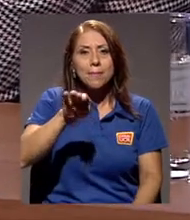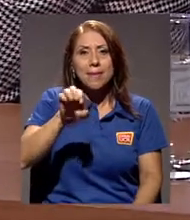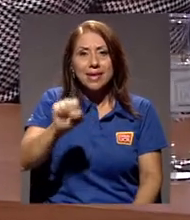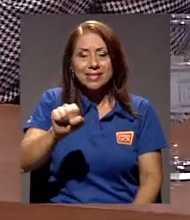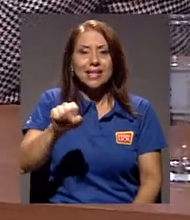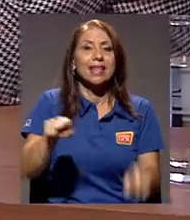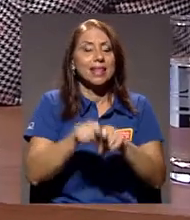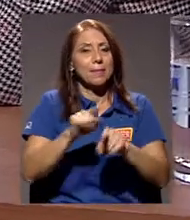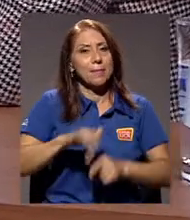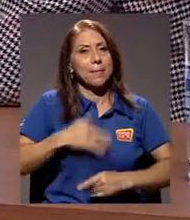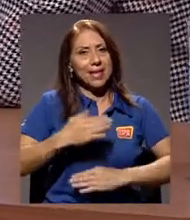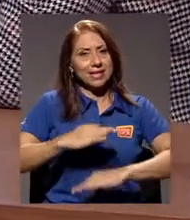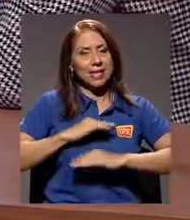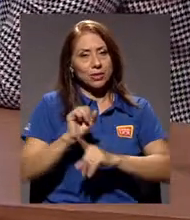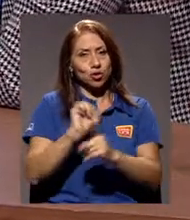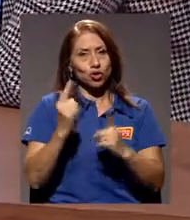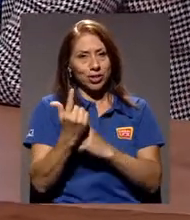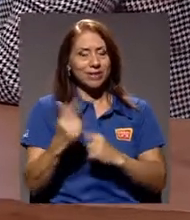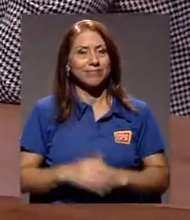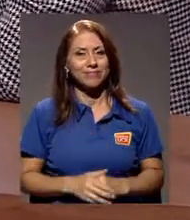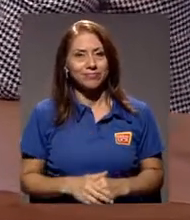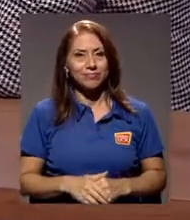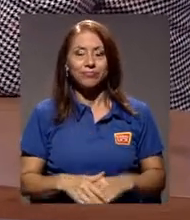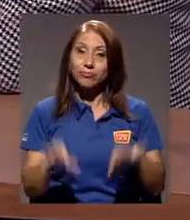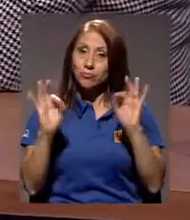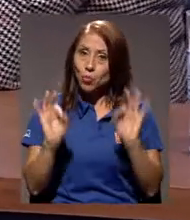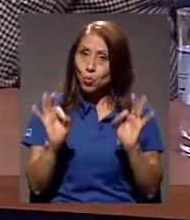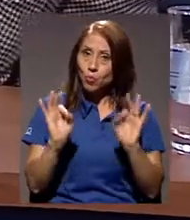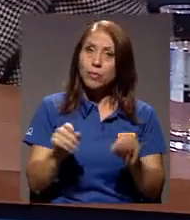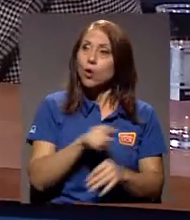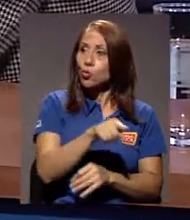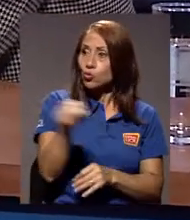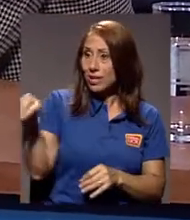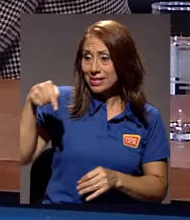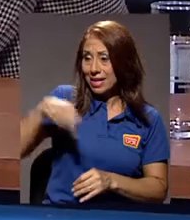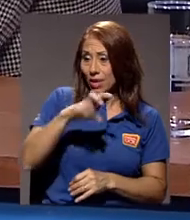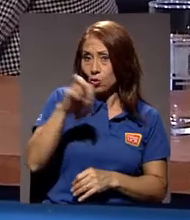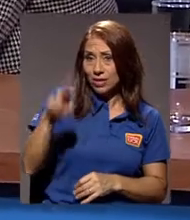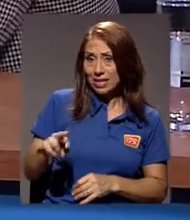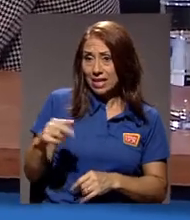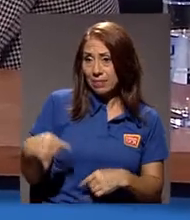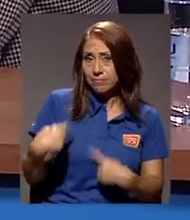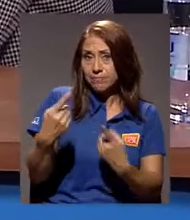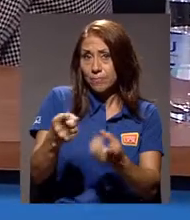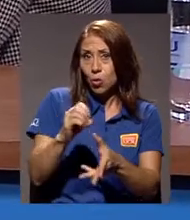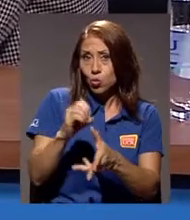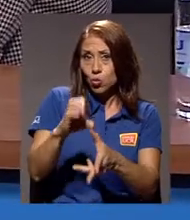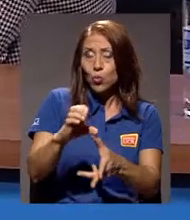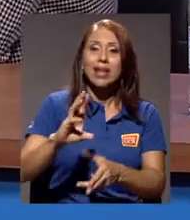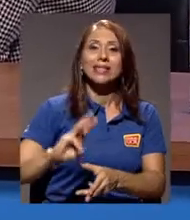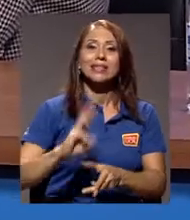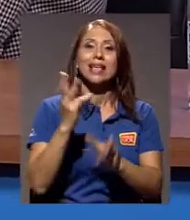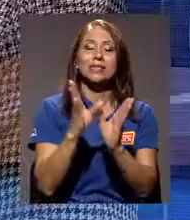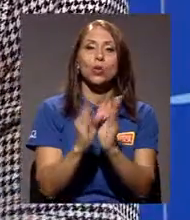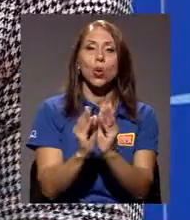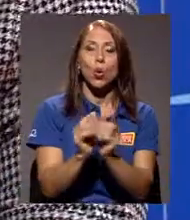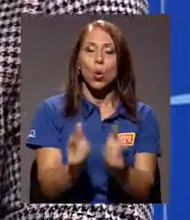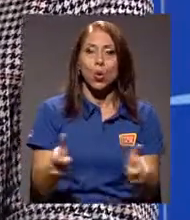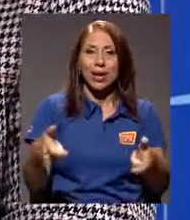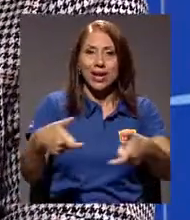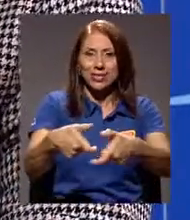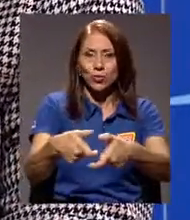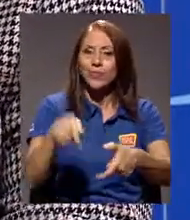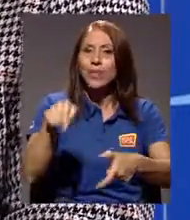es el enfoque principal de muy bien ustedes van a tener en nuestro país ahora en el mes de octubre su sexto congreso en